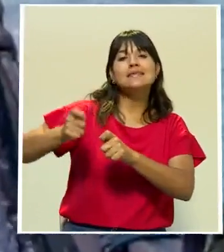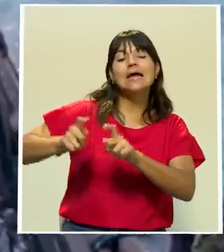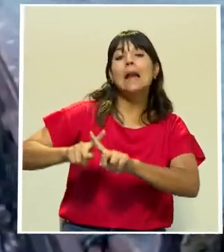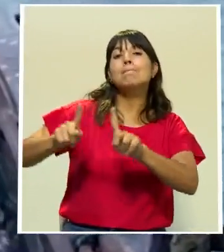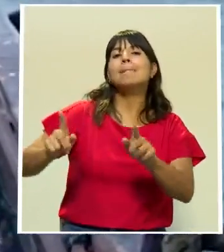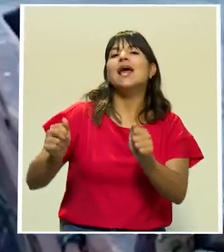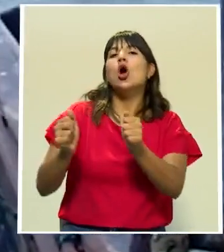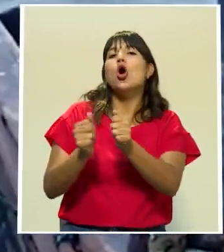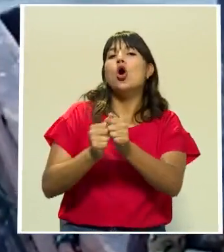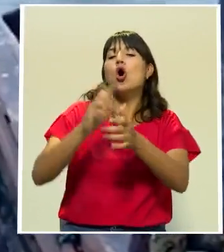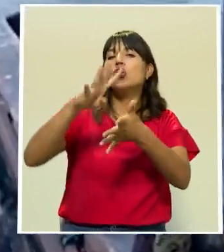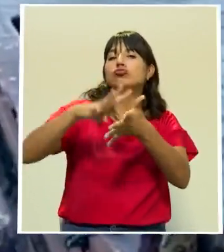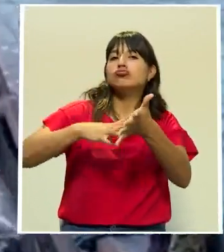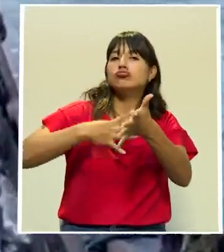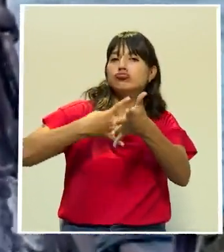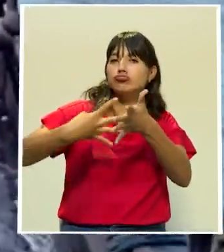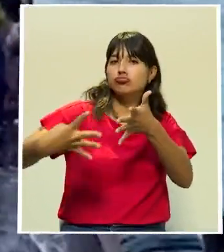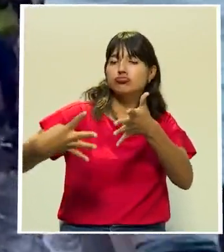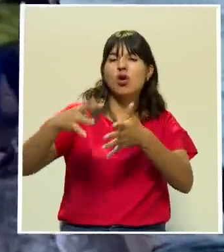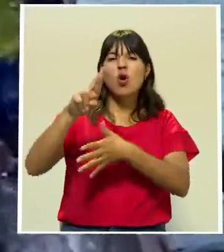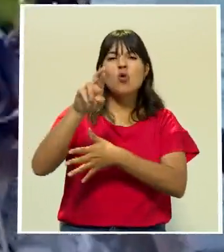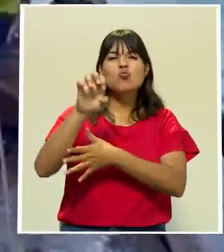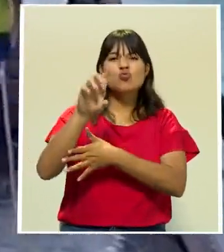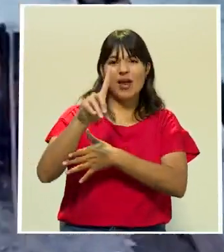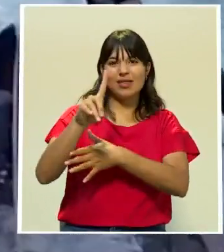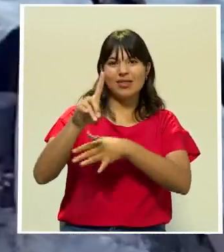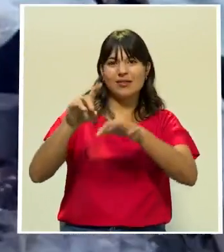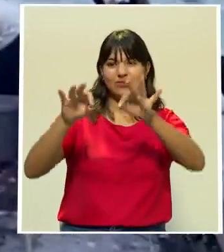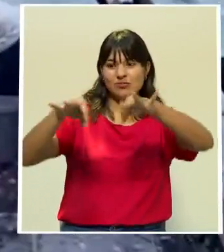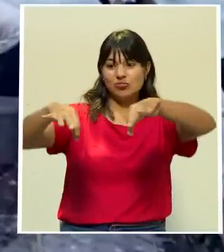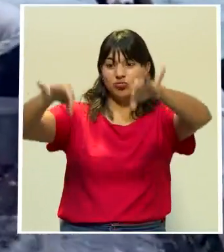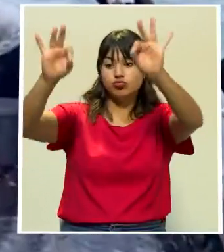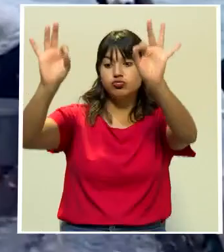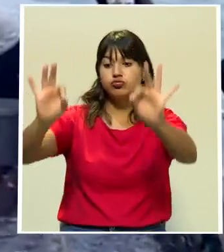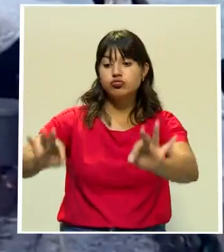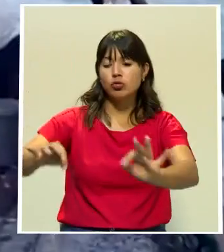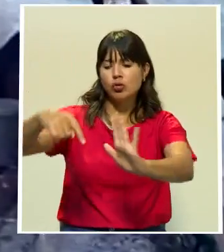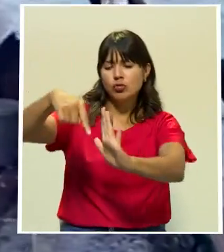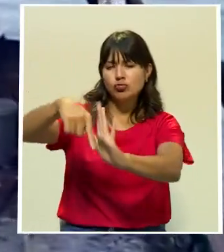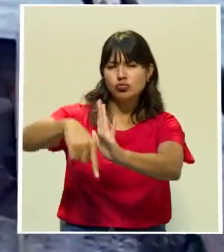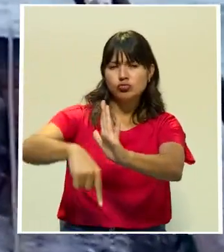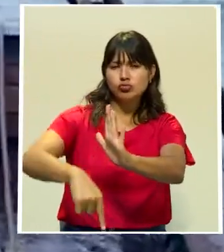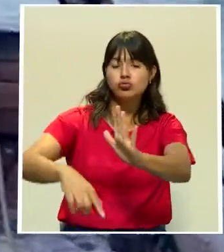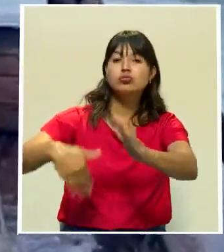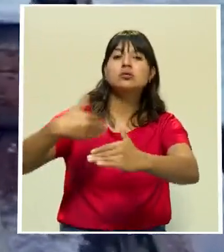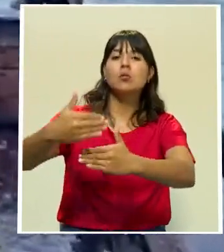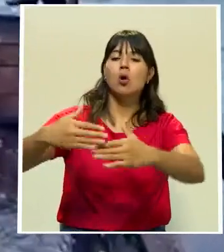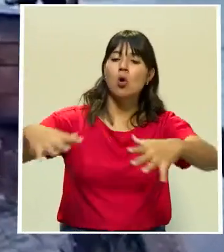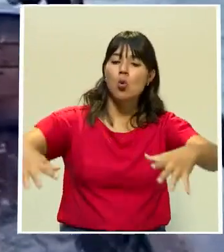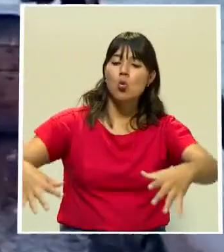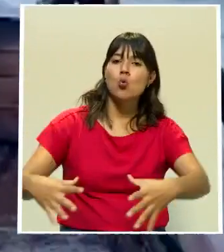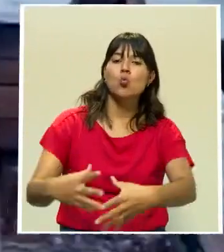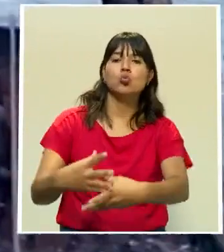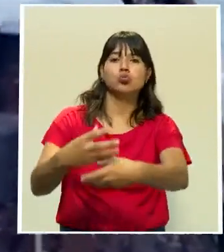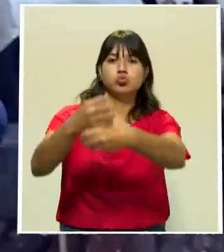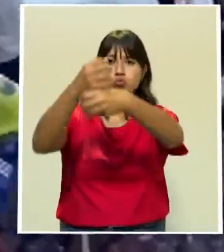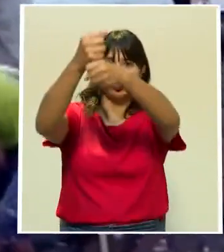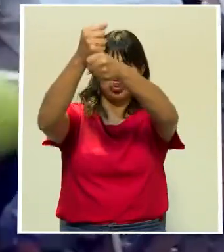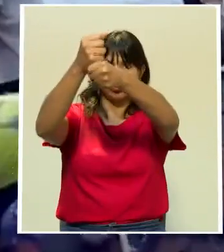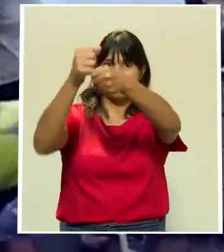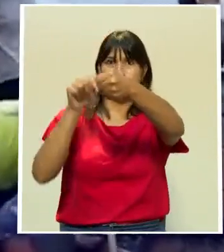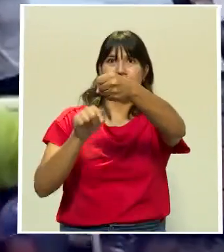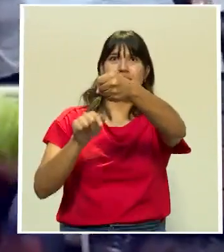El tema polarizó la sesión de esta tarde y luego de discutir sobre conservación y generación de empleo en las